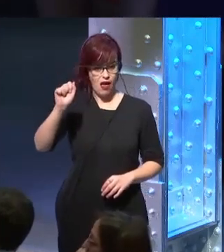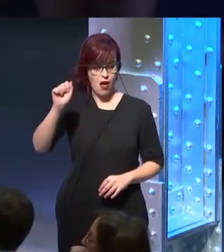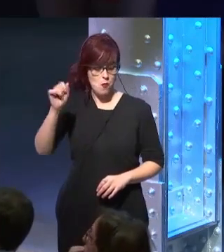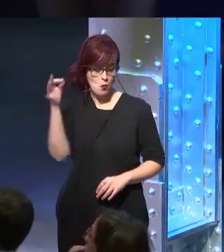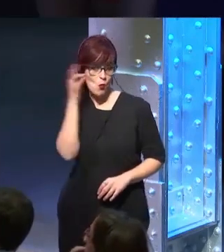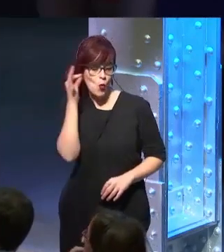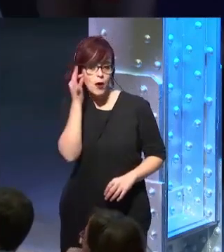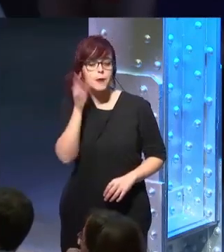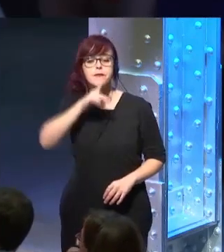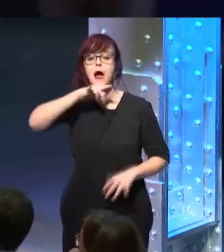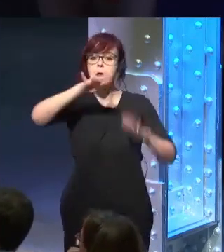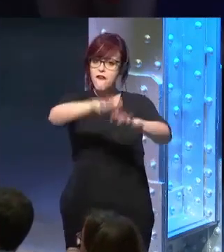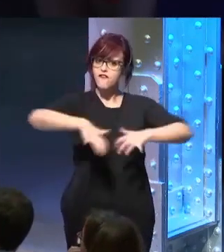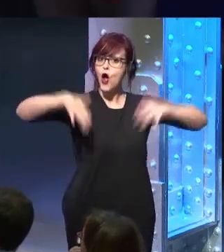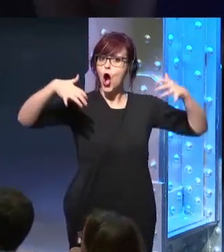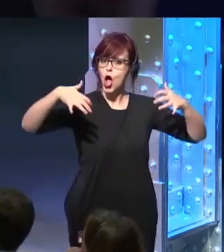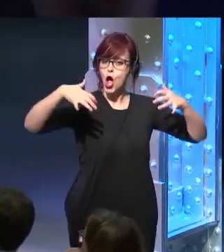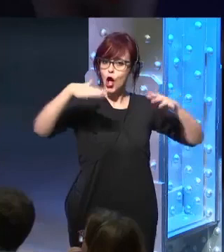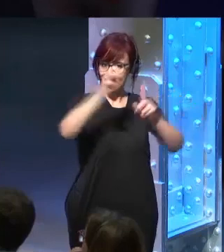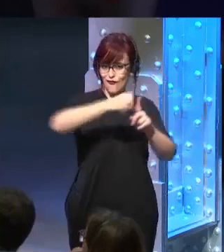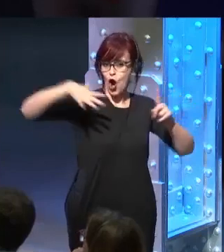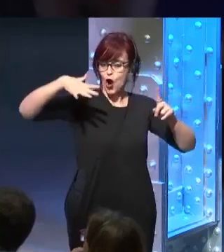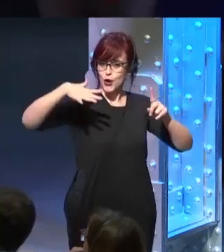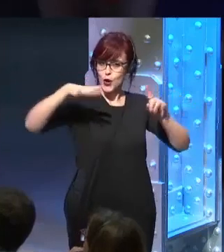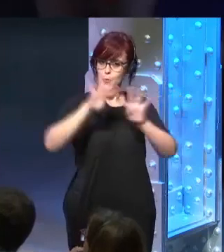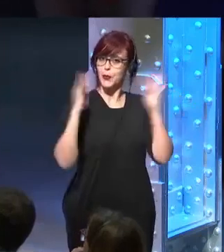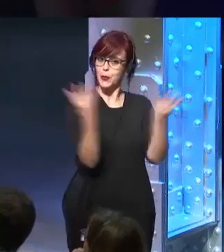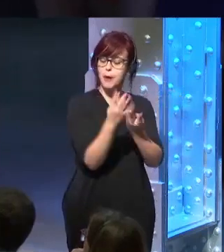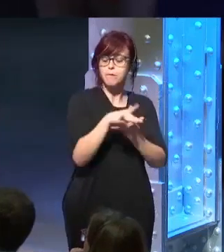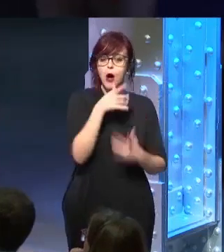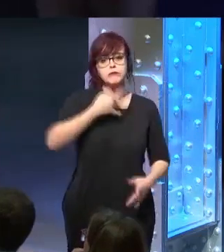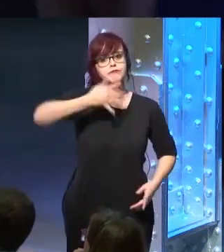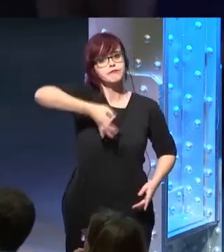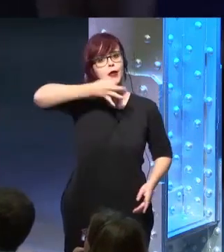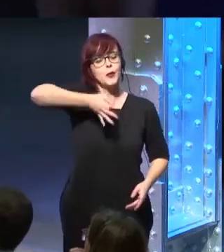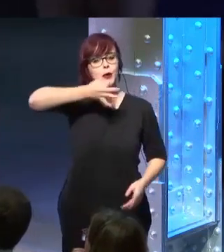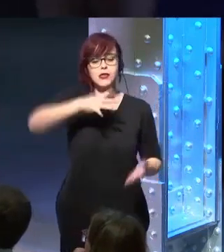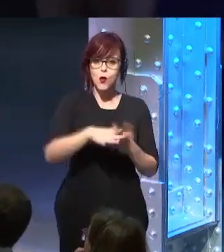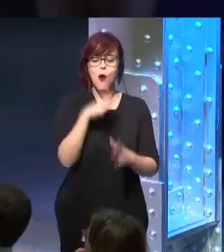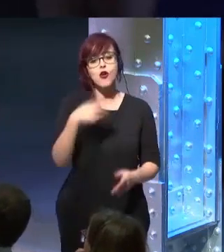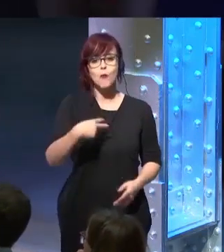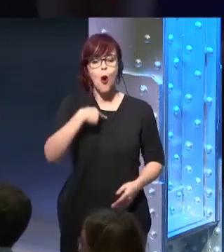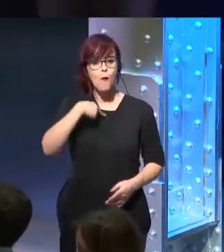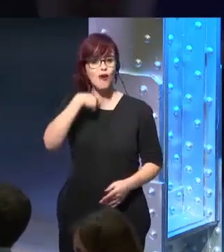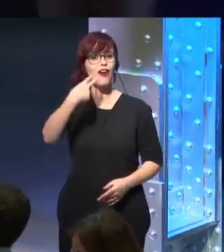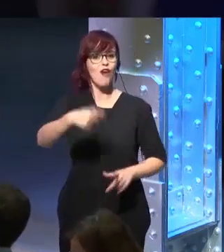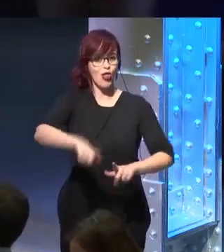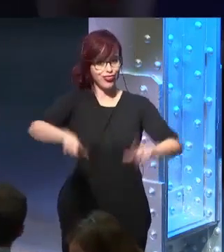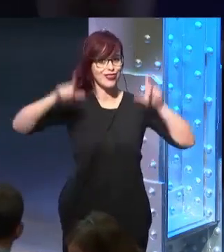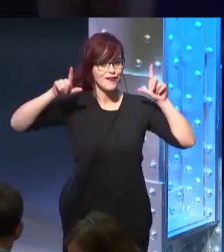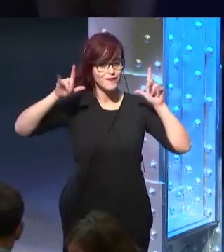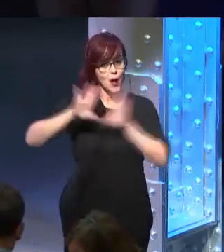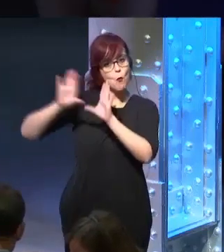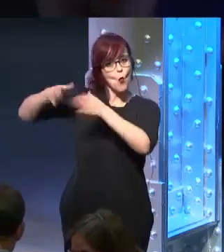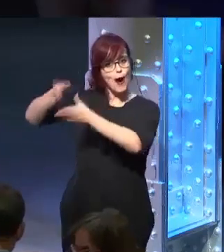está hablando en el foro porque está actuando de forma explícita como portavoz de las mujeres de